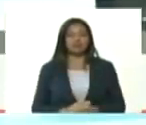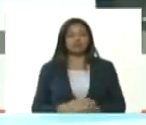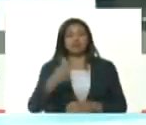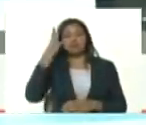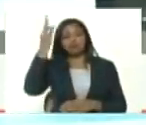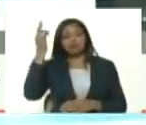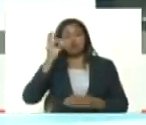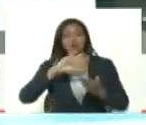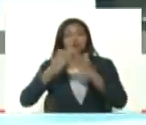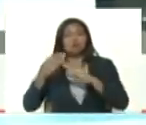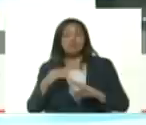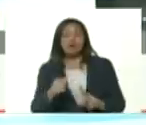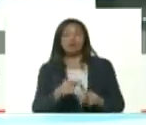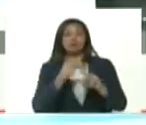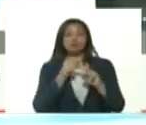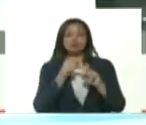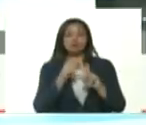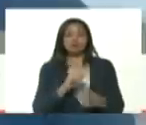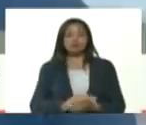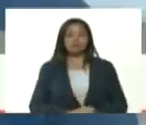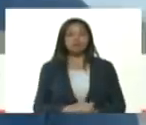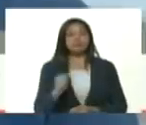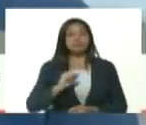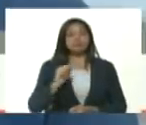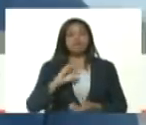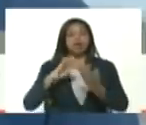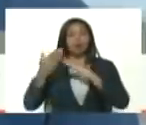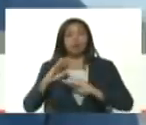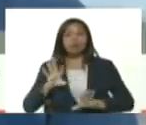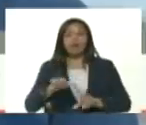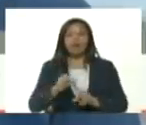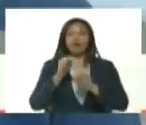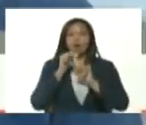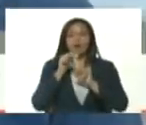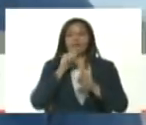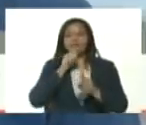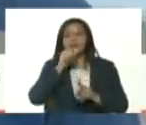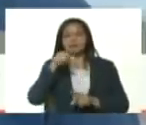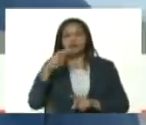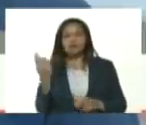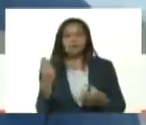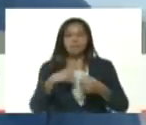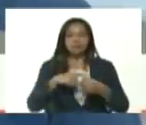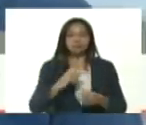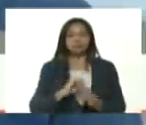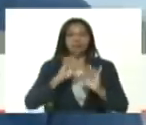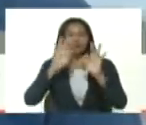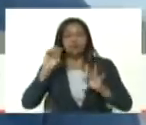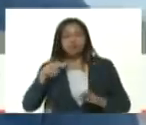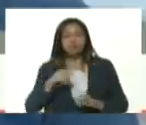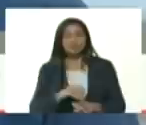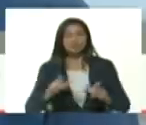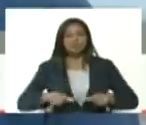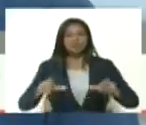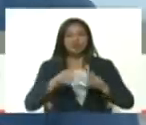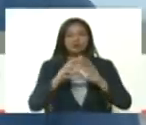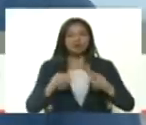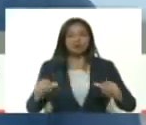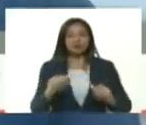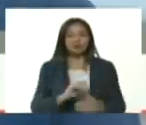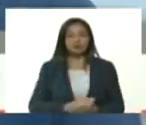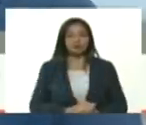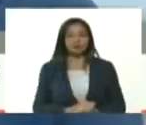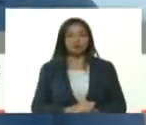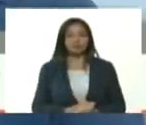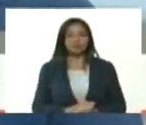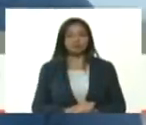o los Consejos Comunales donde fueron seleccionados. Sí, señor, y de las comunas, sí, señor. Y de las comunas. De las comunas. Asimismo, ellos tienen en ese espacio territorial